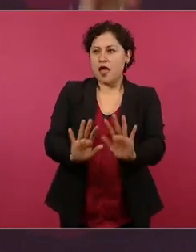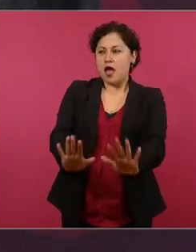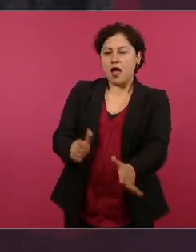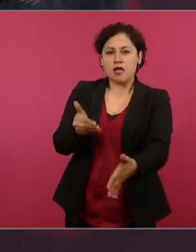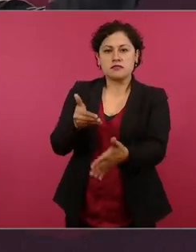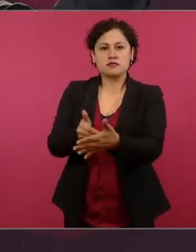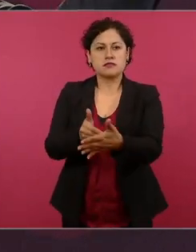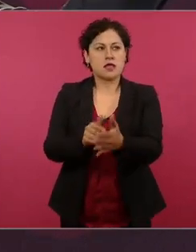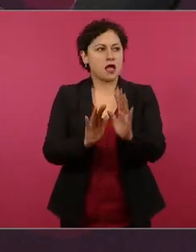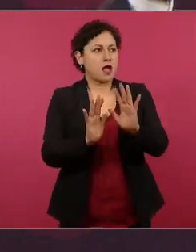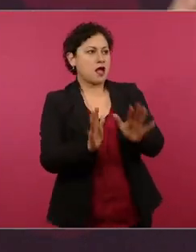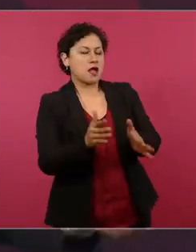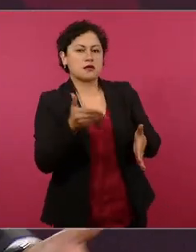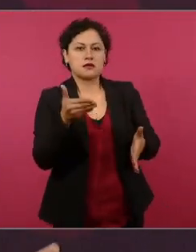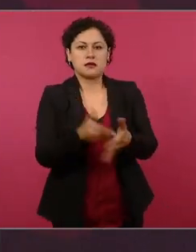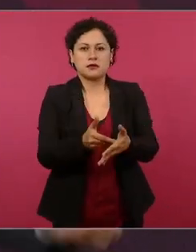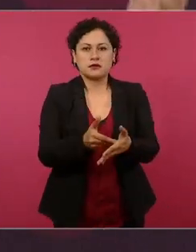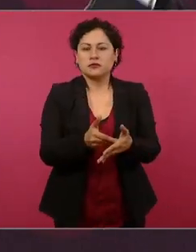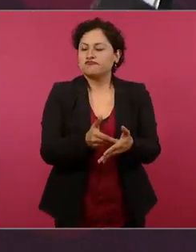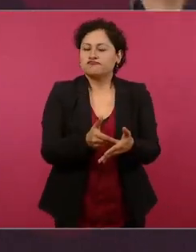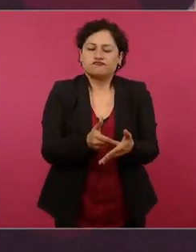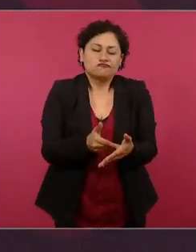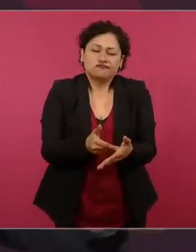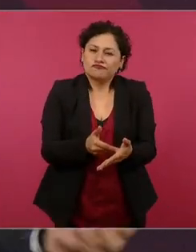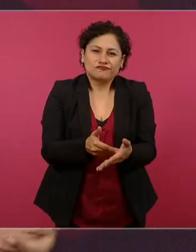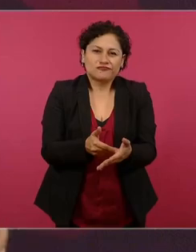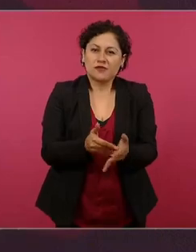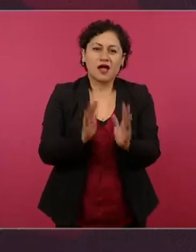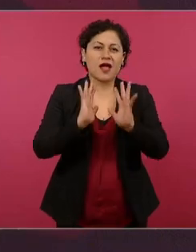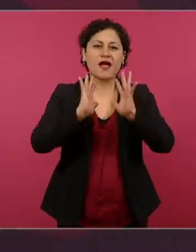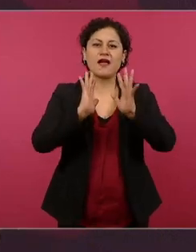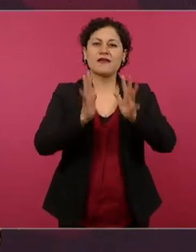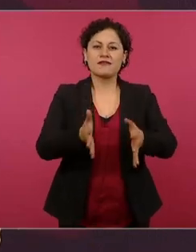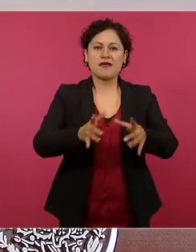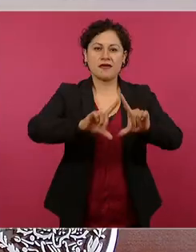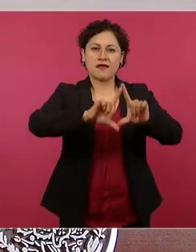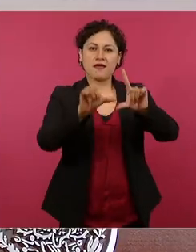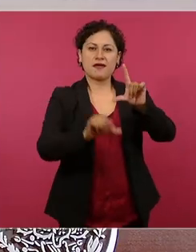ha iniciado una etapa nueva en la vida pública del país,